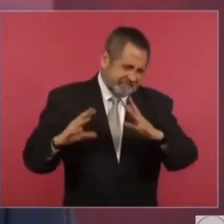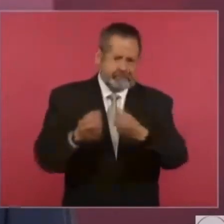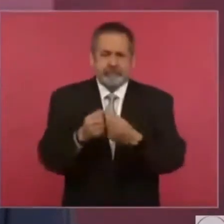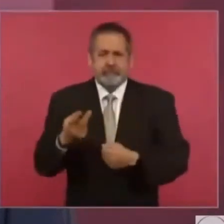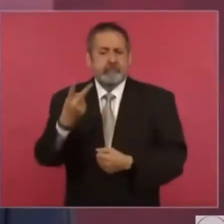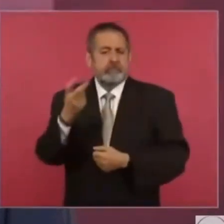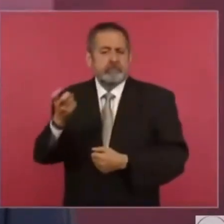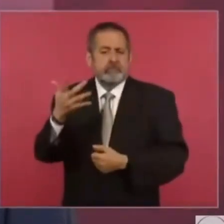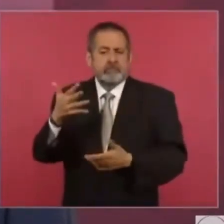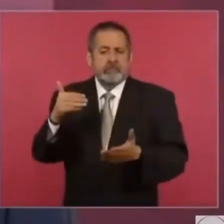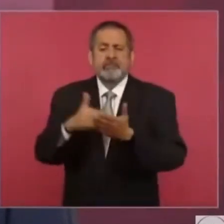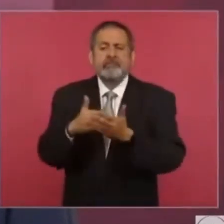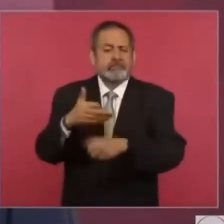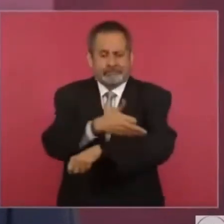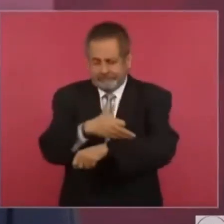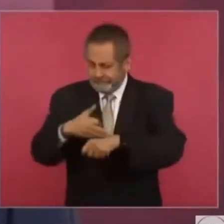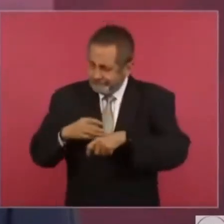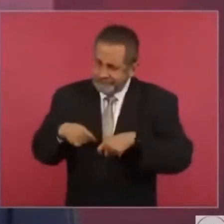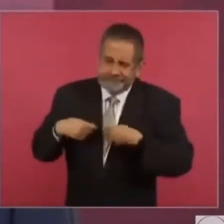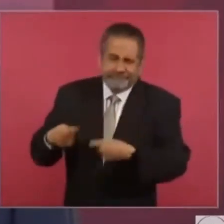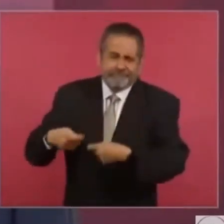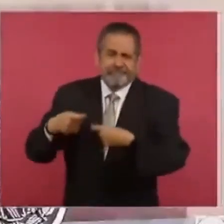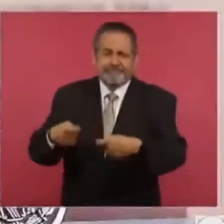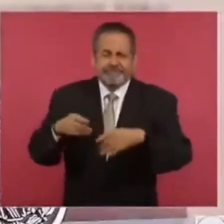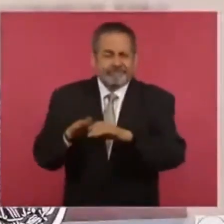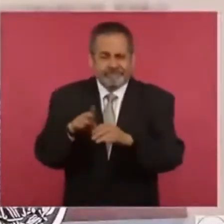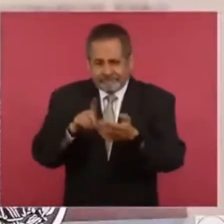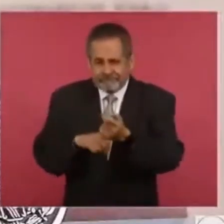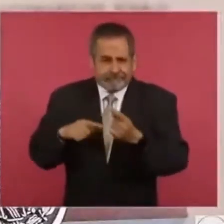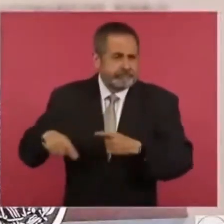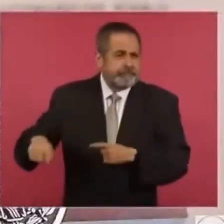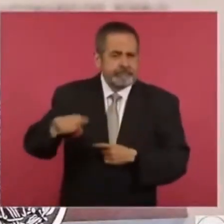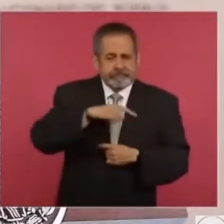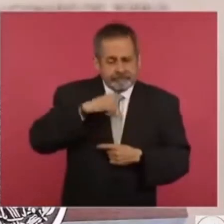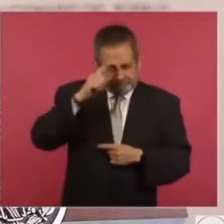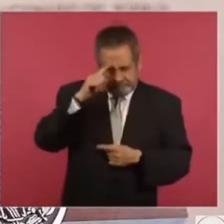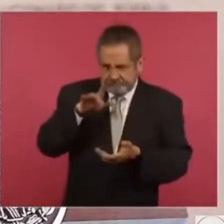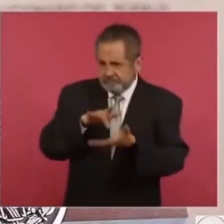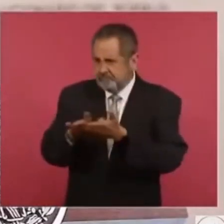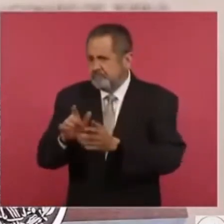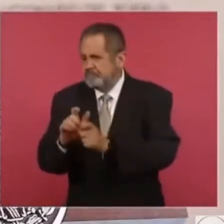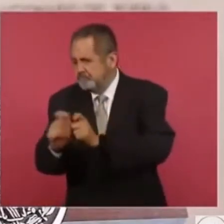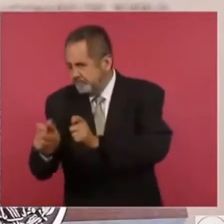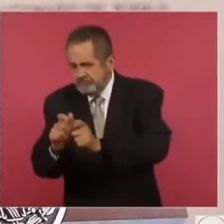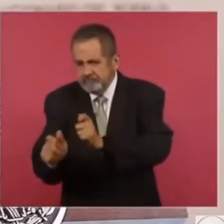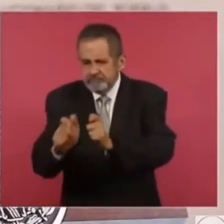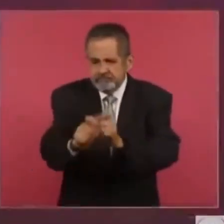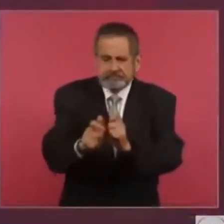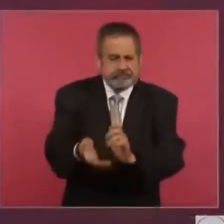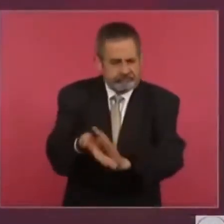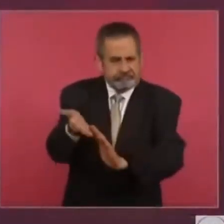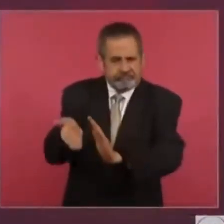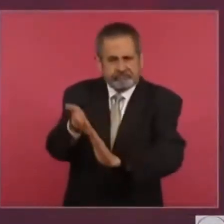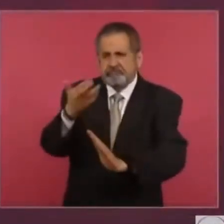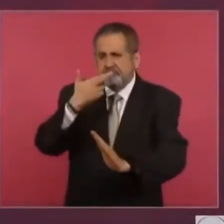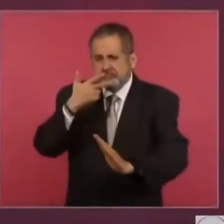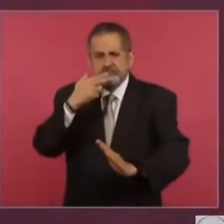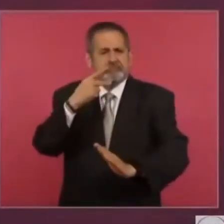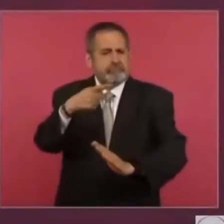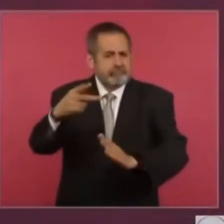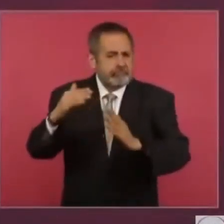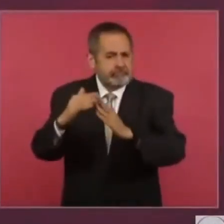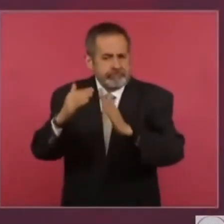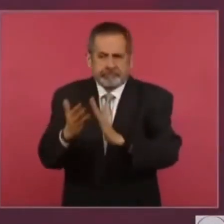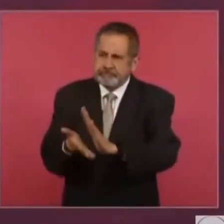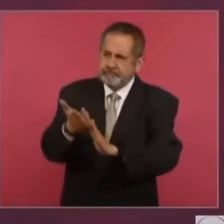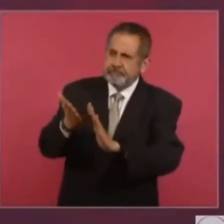250 mil familias que van a recibir sus apoyos para mejorar o construir sus